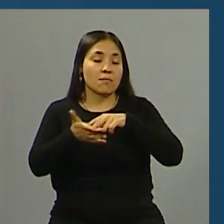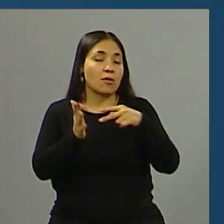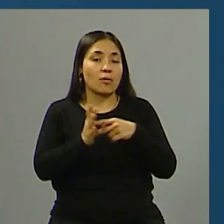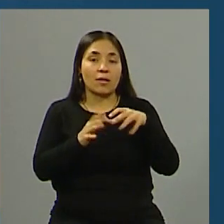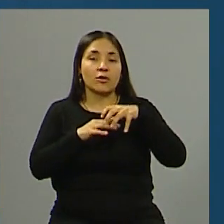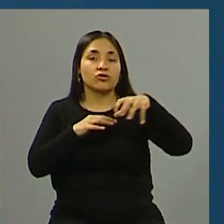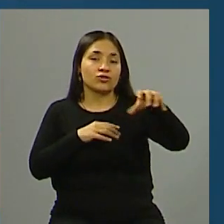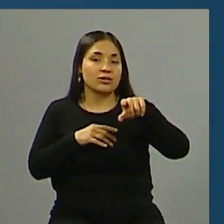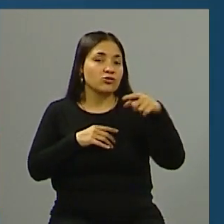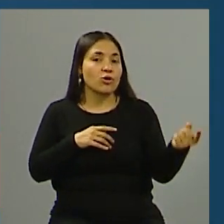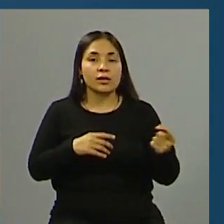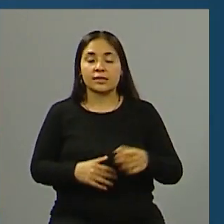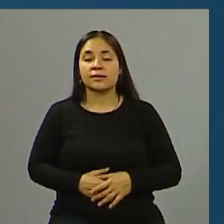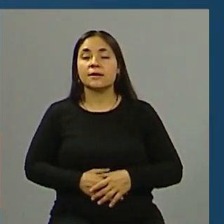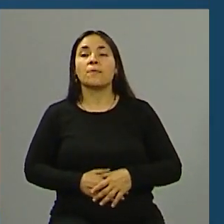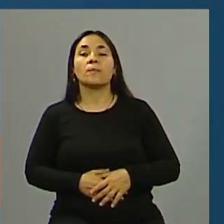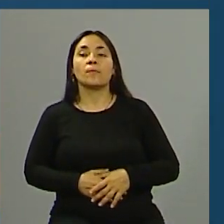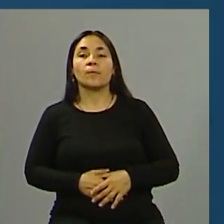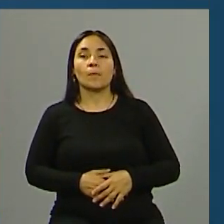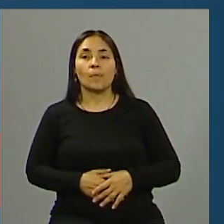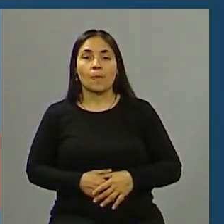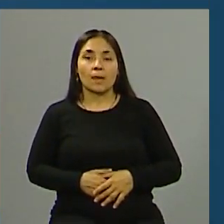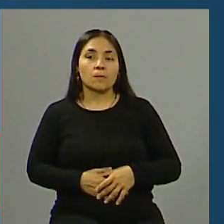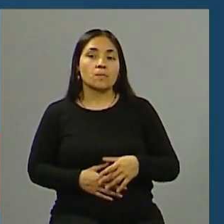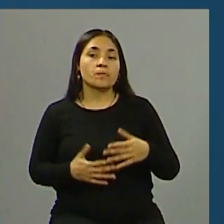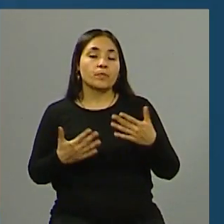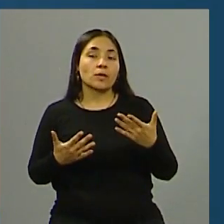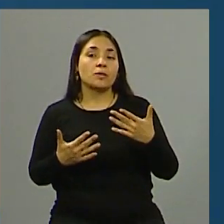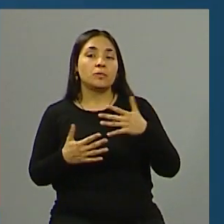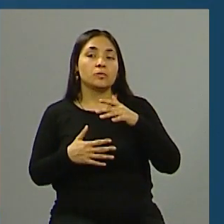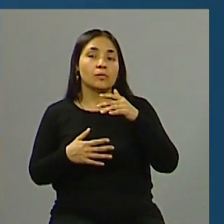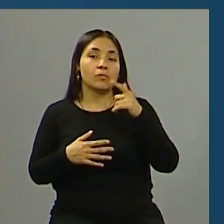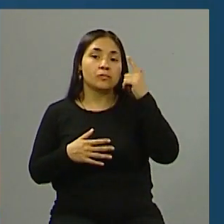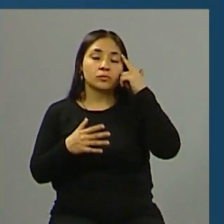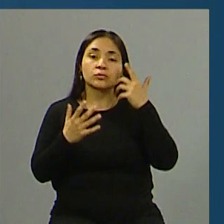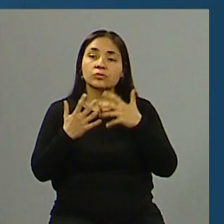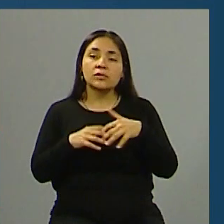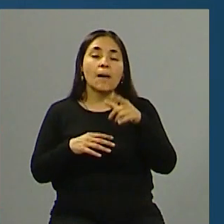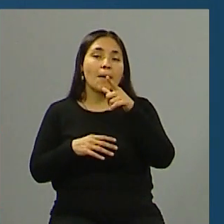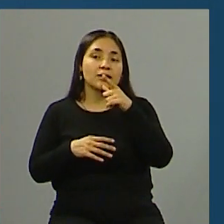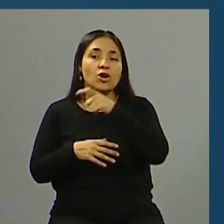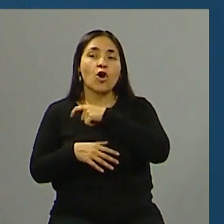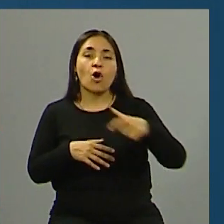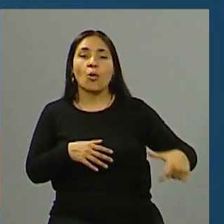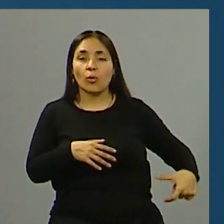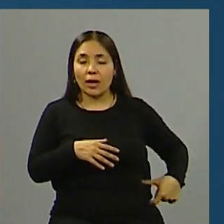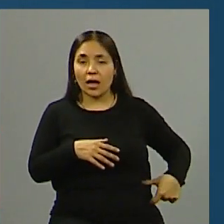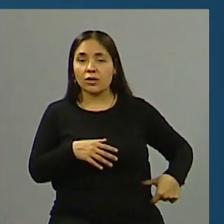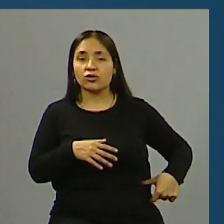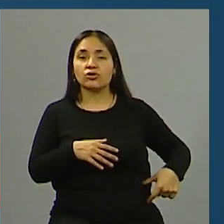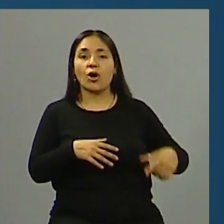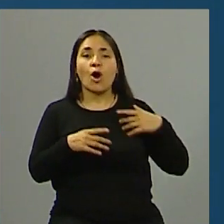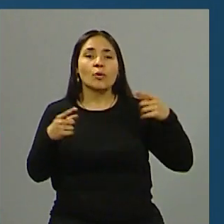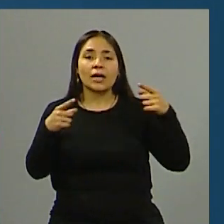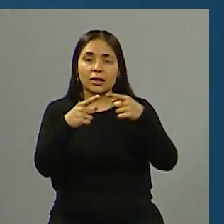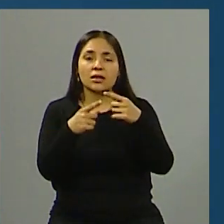¿no? Mira, uno podría hablar de una intención del gobierno de recomponer